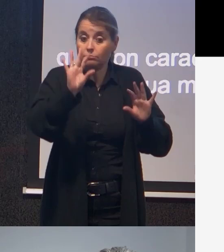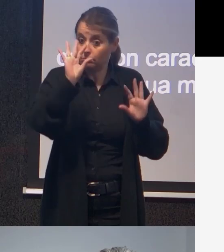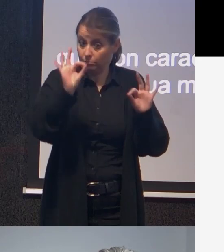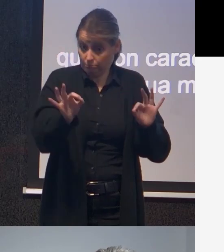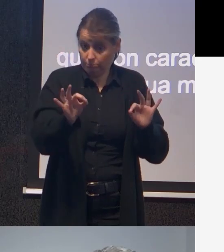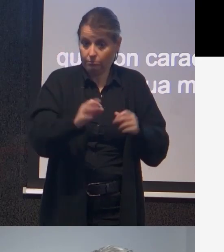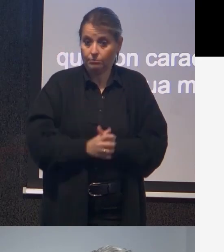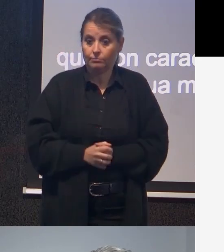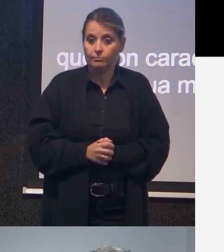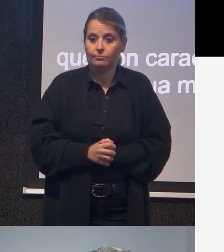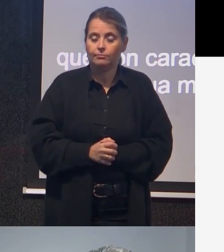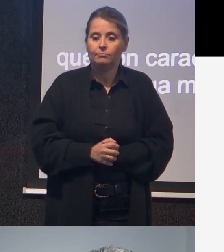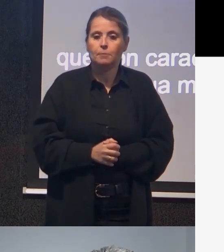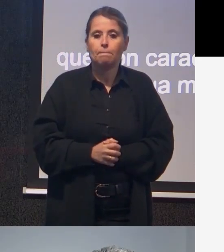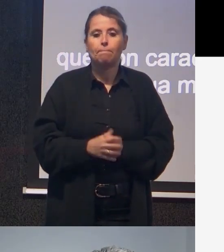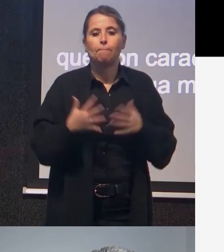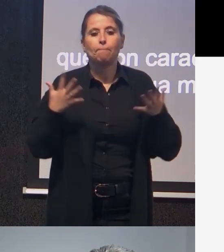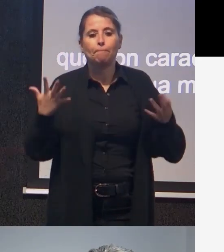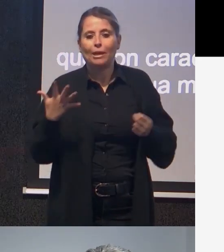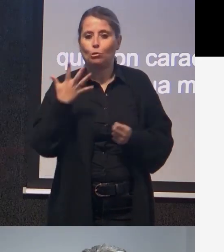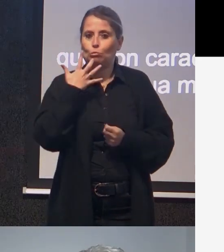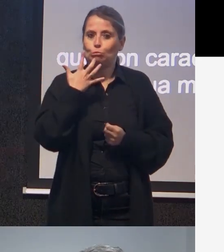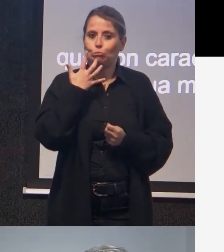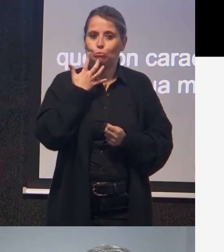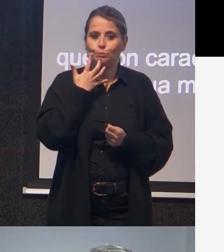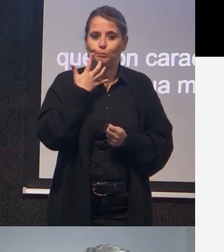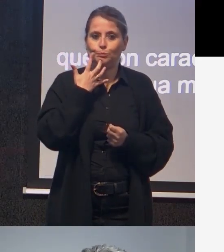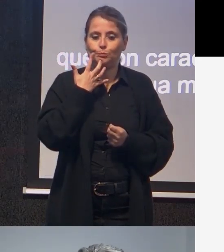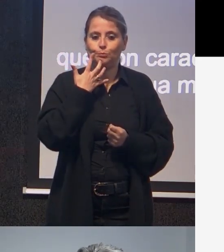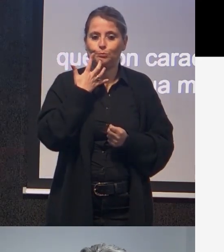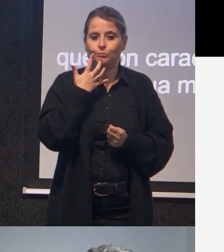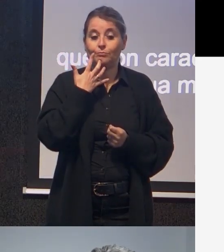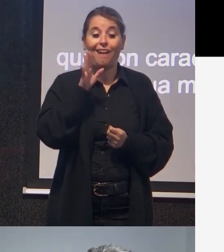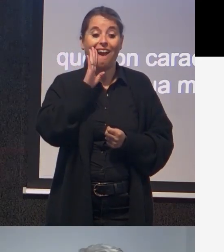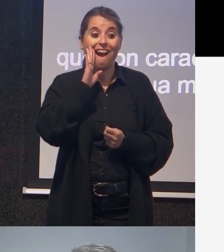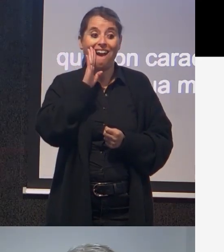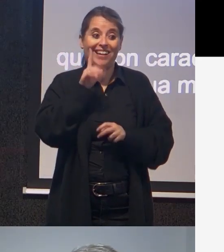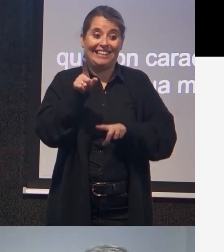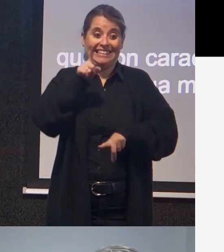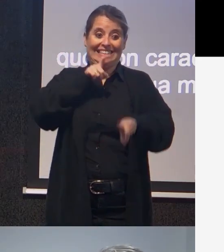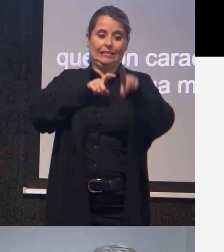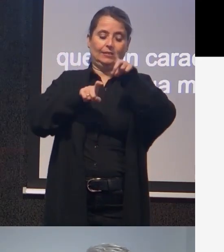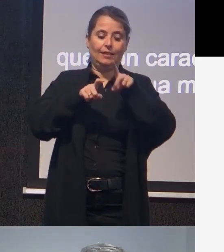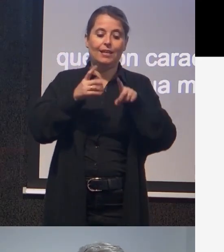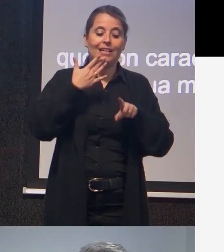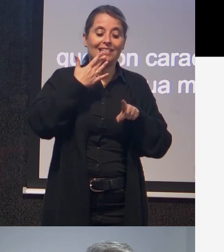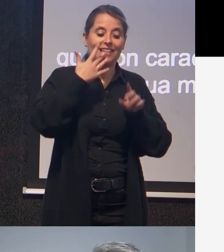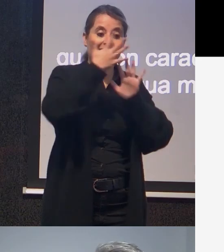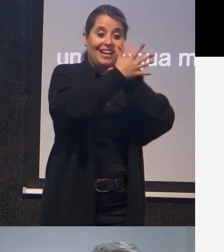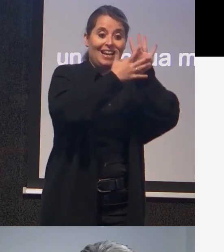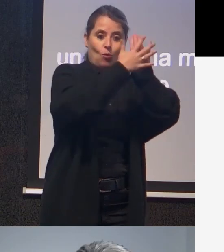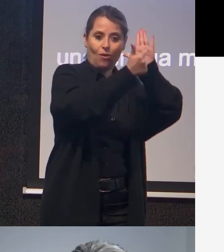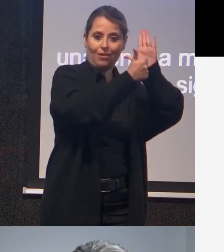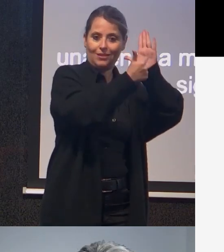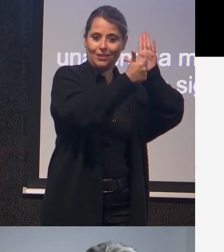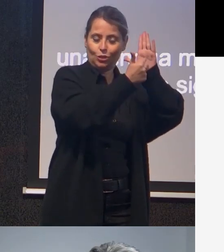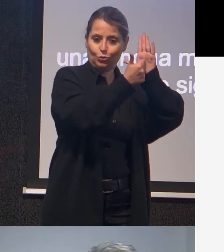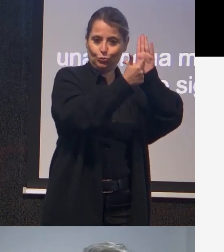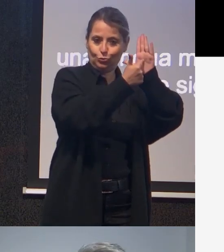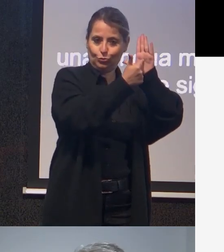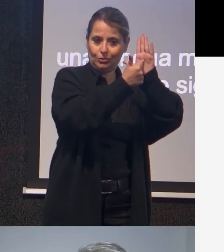Pero volvemos a la pregunta de antes. si las lenguas de signos